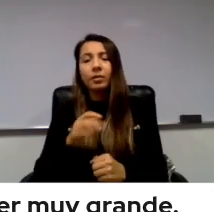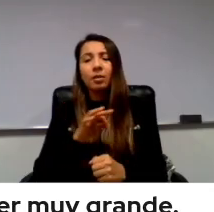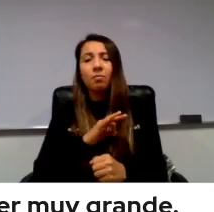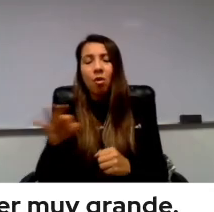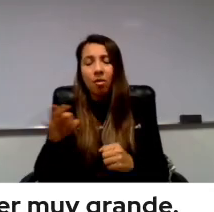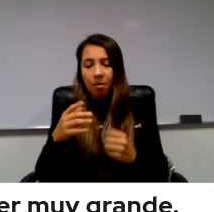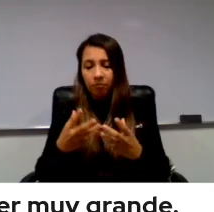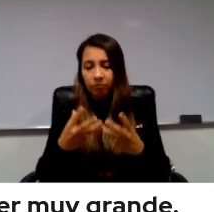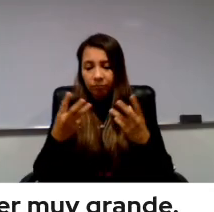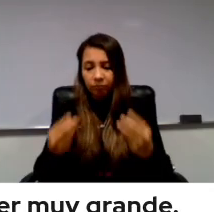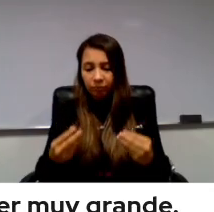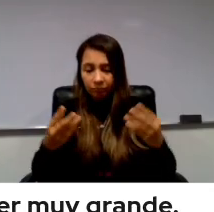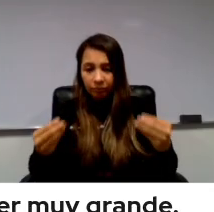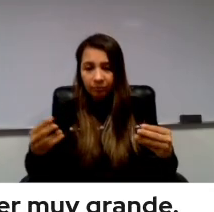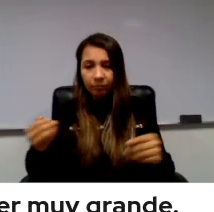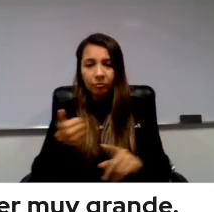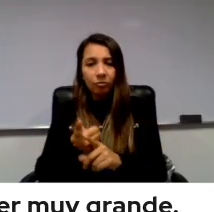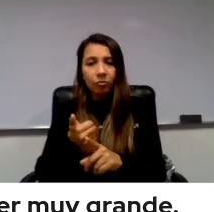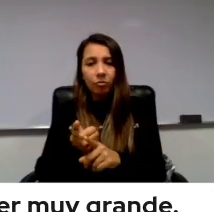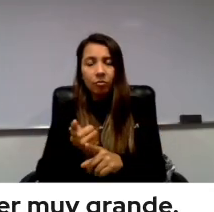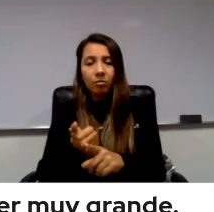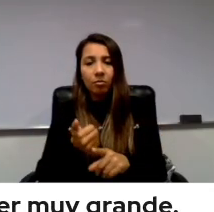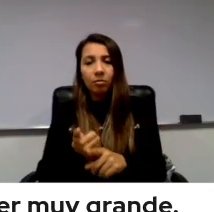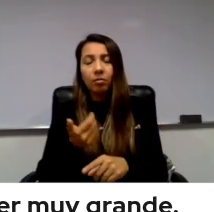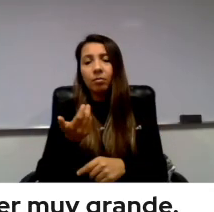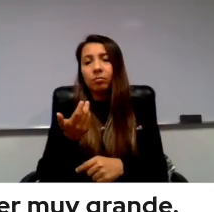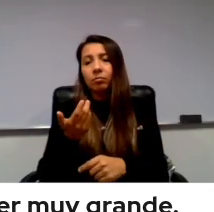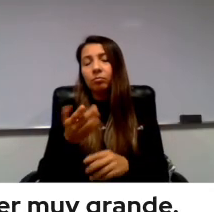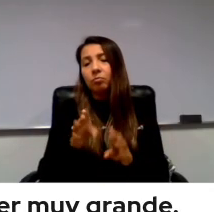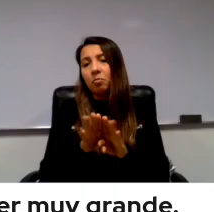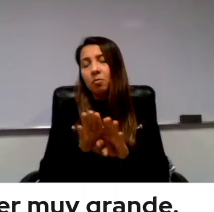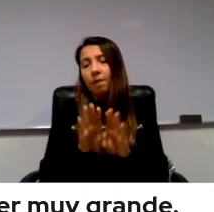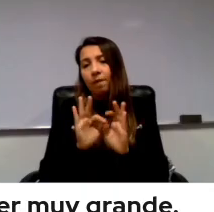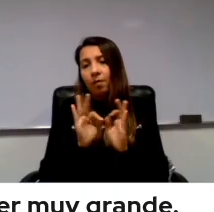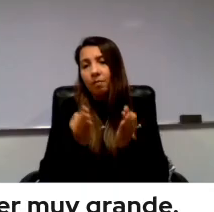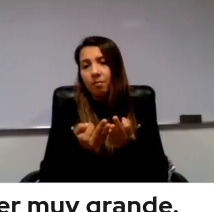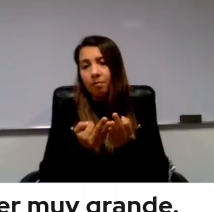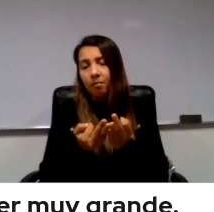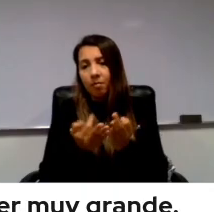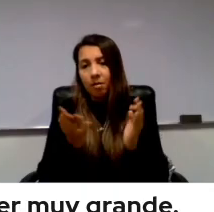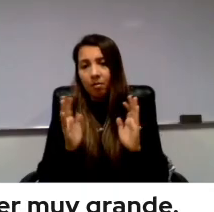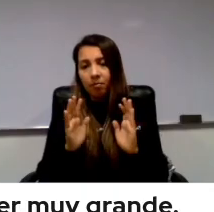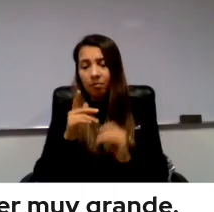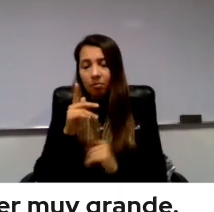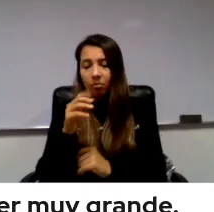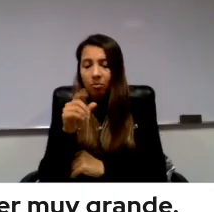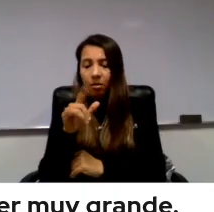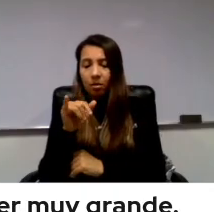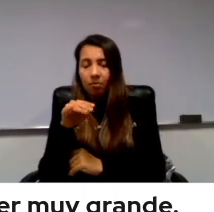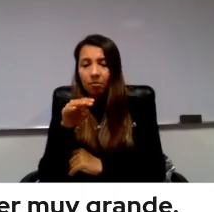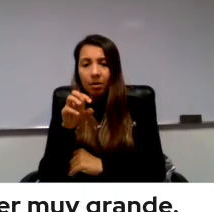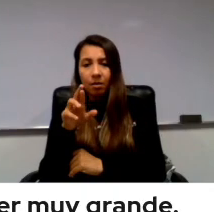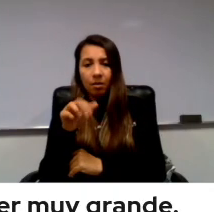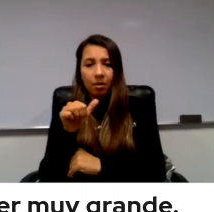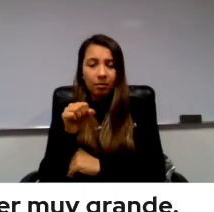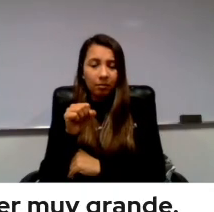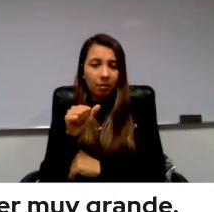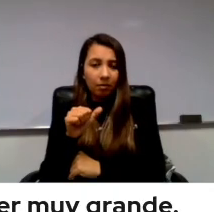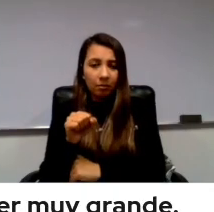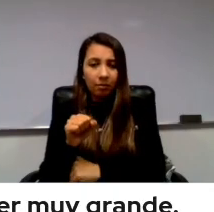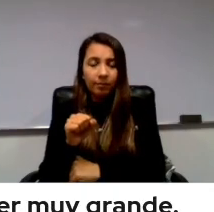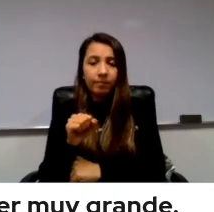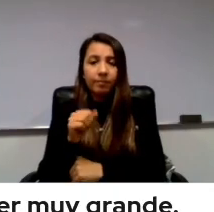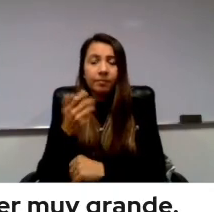a sí mismos, o sea, tenido alguna manera de ser polimerasas, y